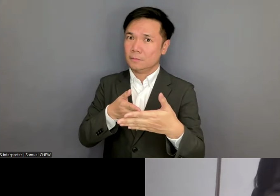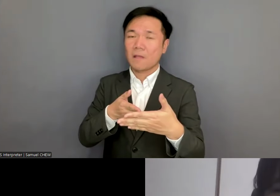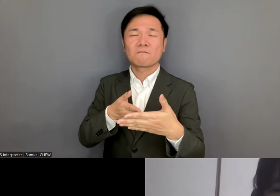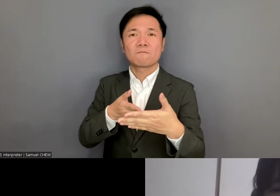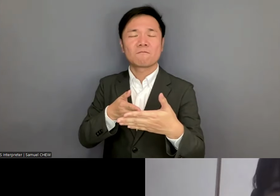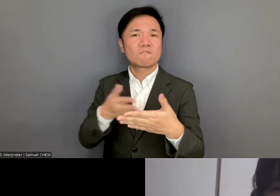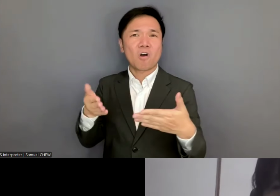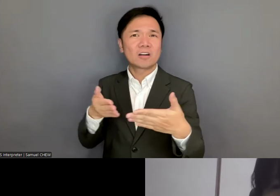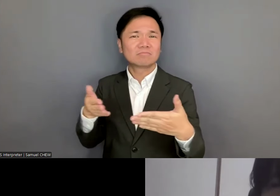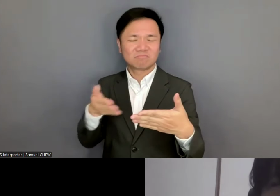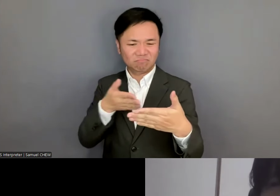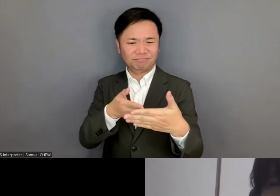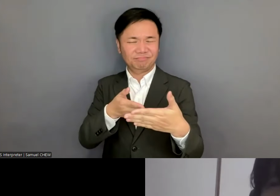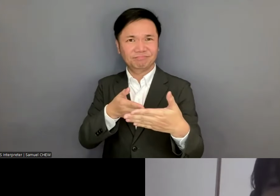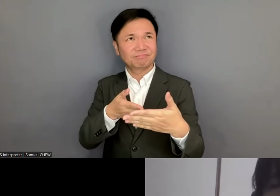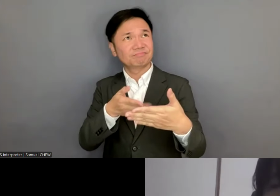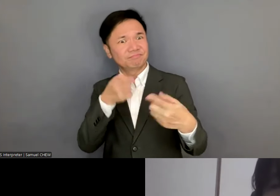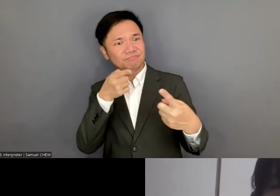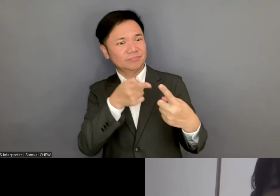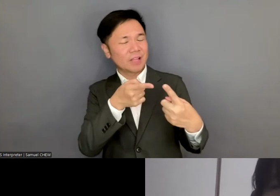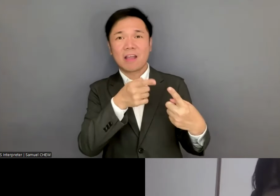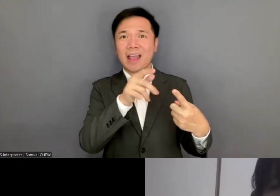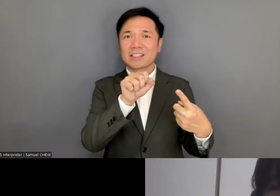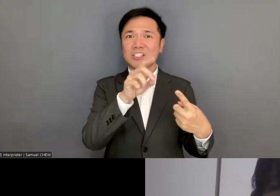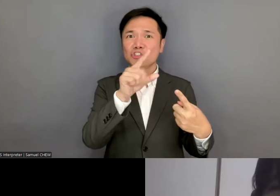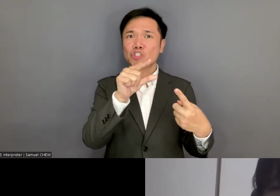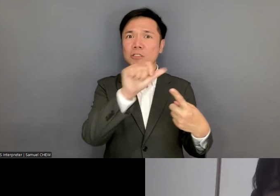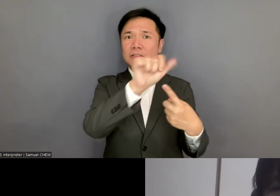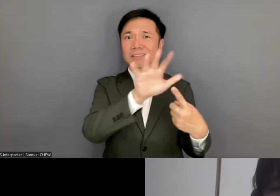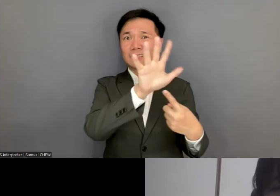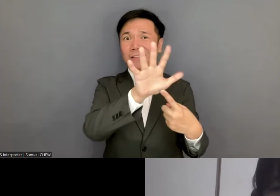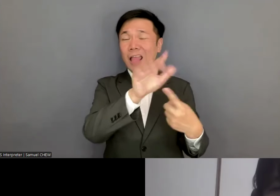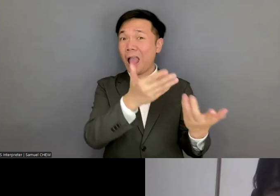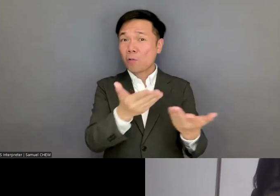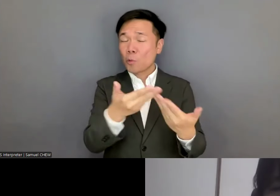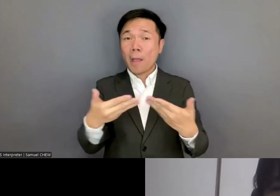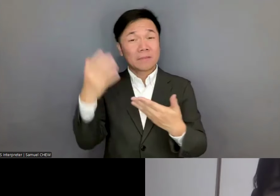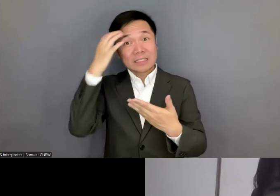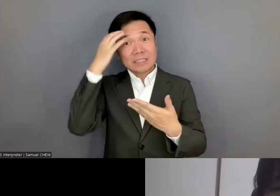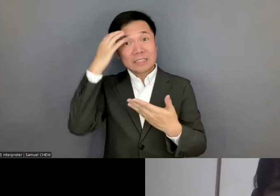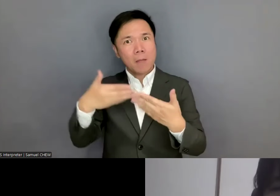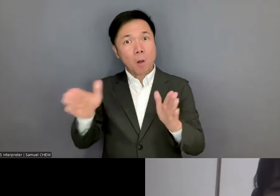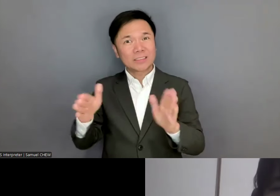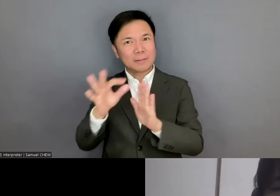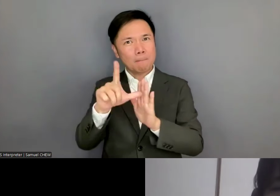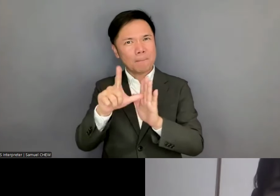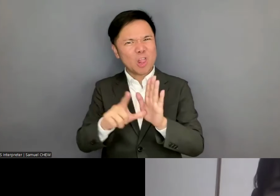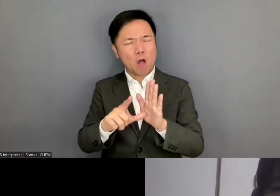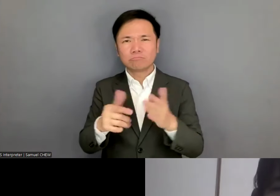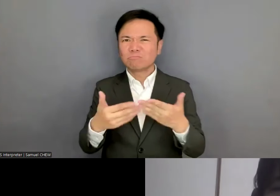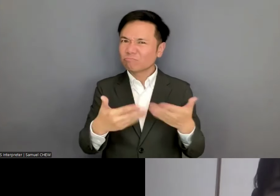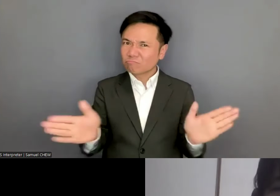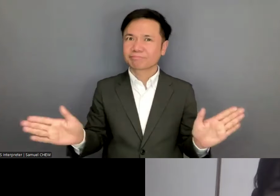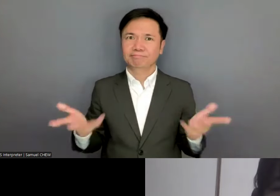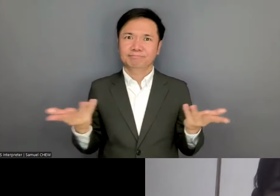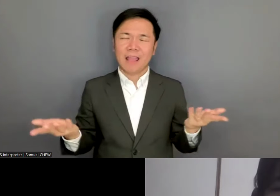políticas públicas, leyes y is todo este creation tema, of porque esto nos va a public ayudar a policies que and laws, afiancemos los because derechos que